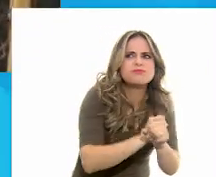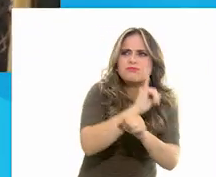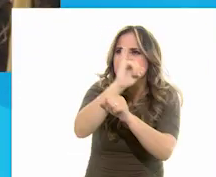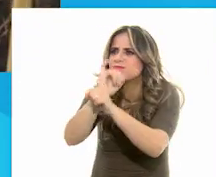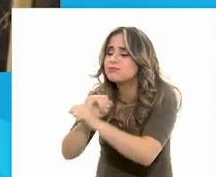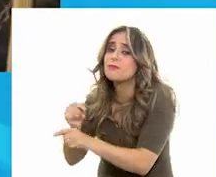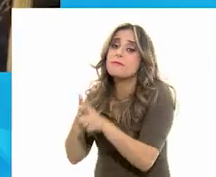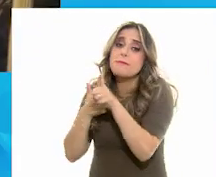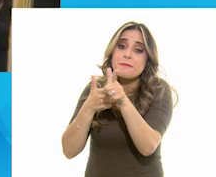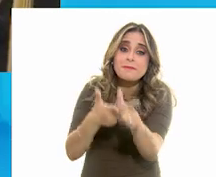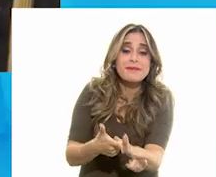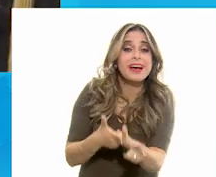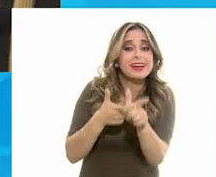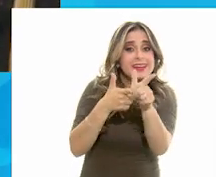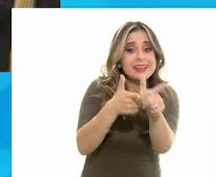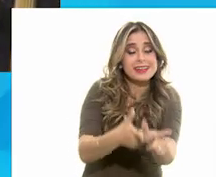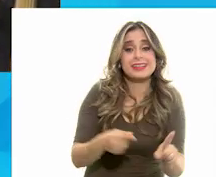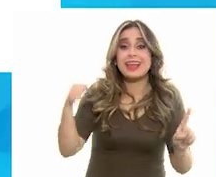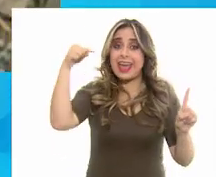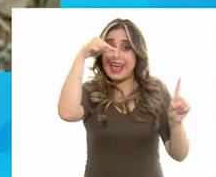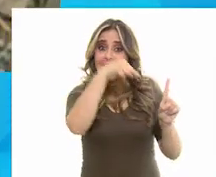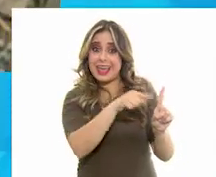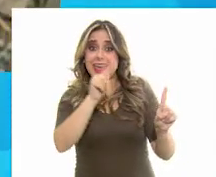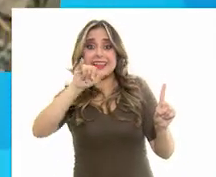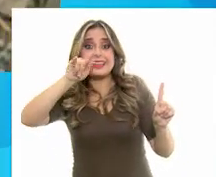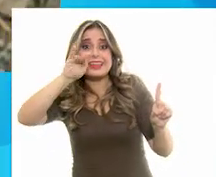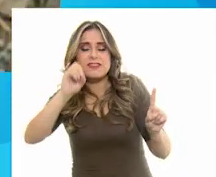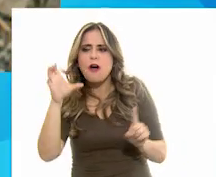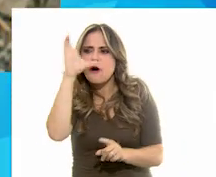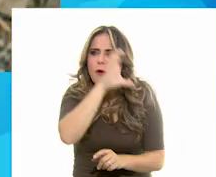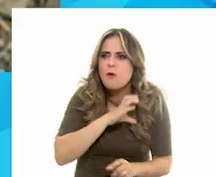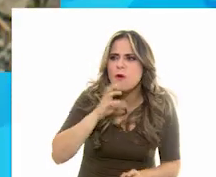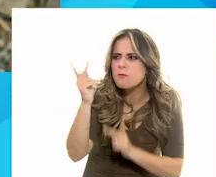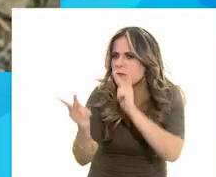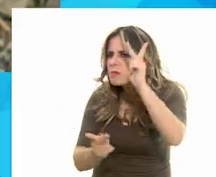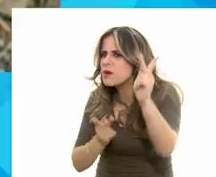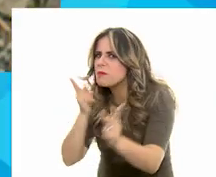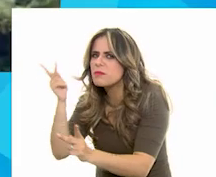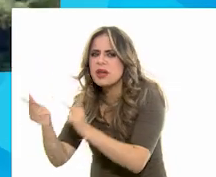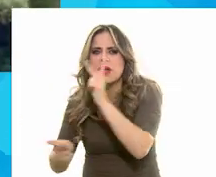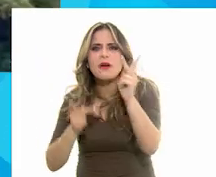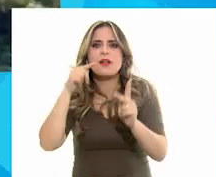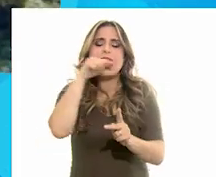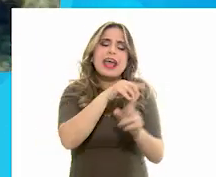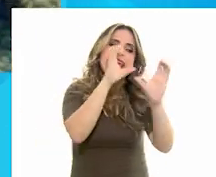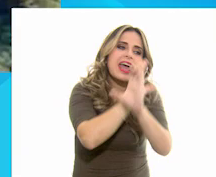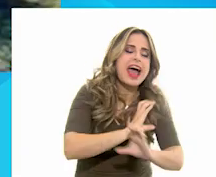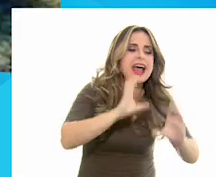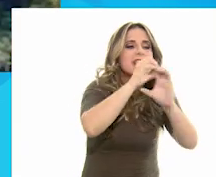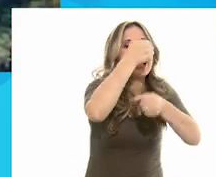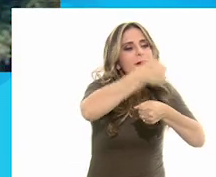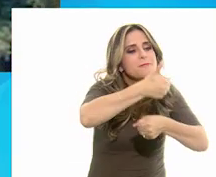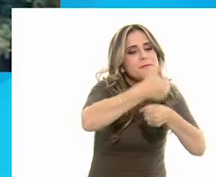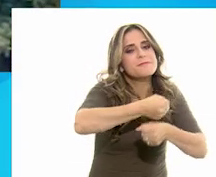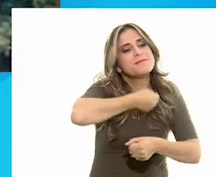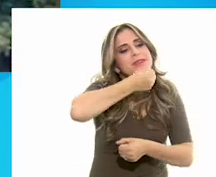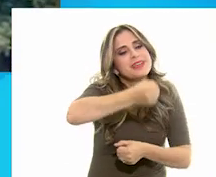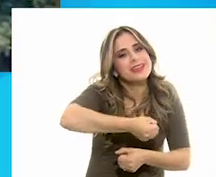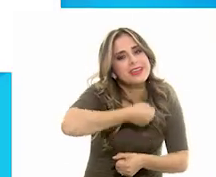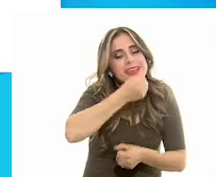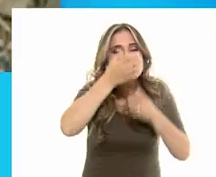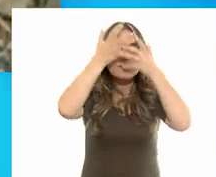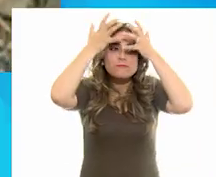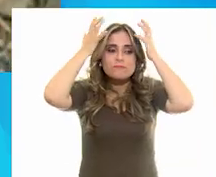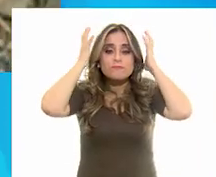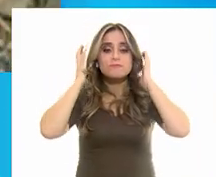andar. Tito curioso adopta de abuelo a un gato viejito llenito de pelo y